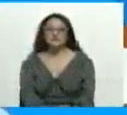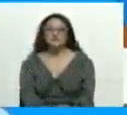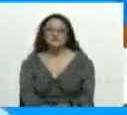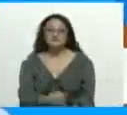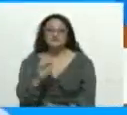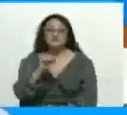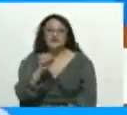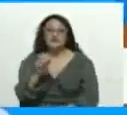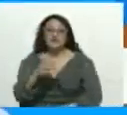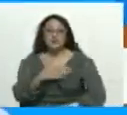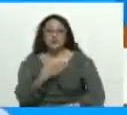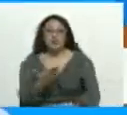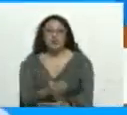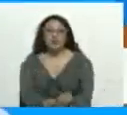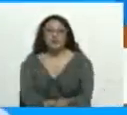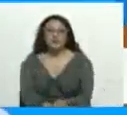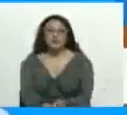podría